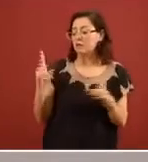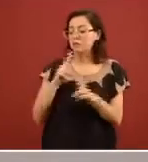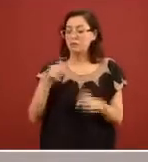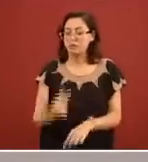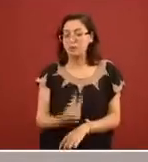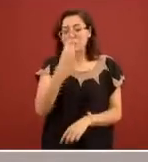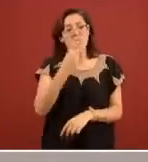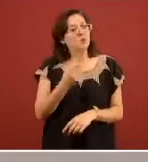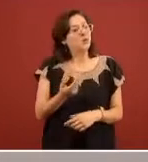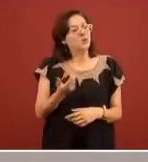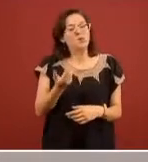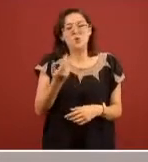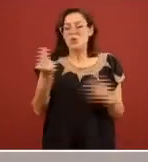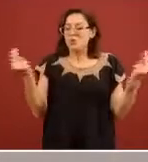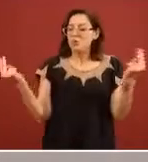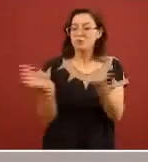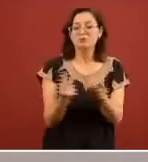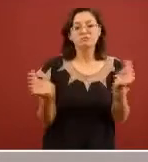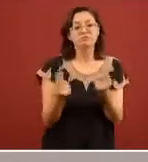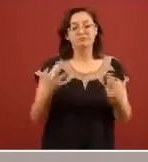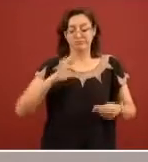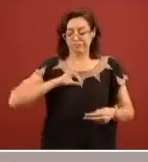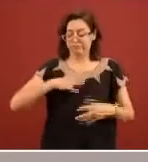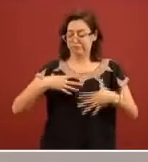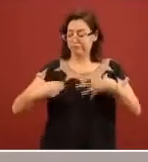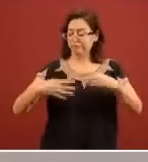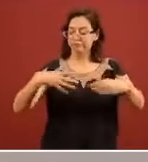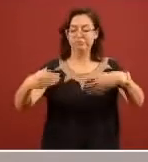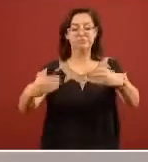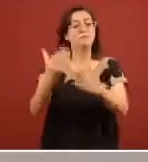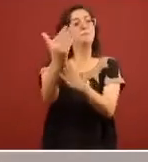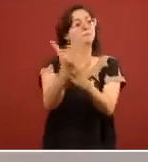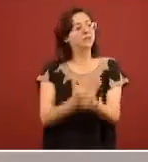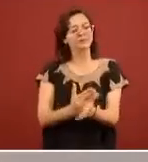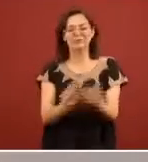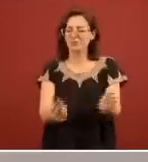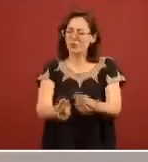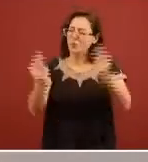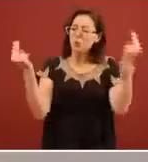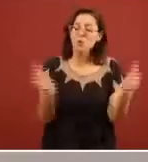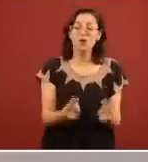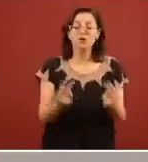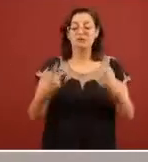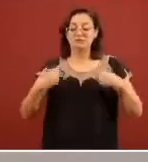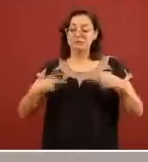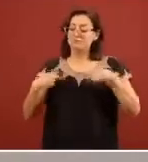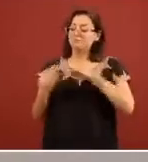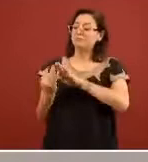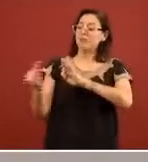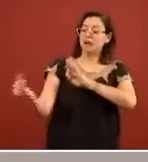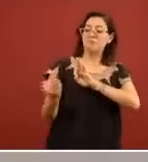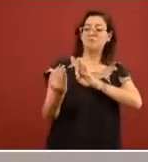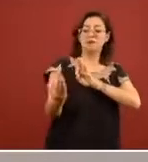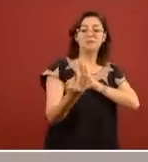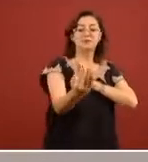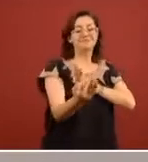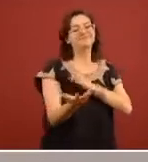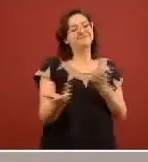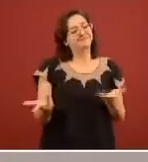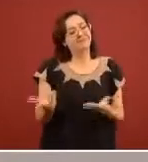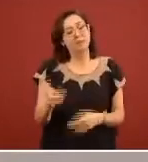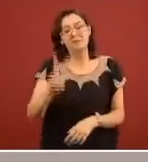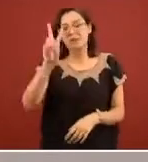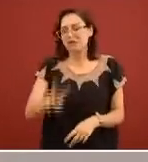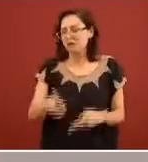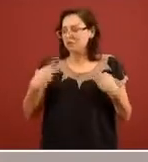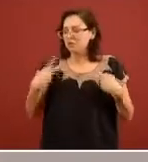es disminuyendo el contagio, el distanciamiento social. Entiendo que es muy preocupante ver a un paciente que no